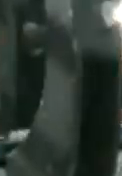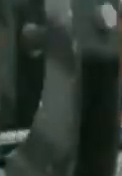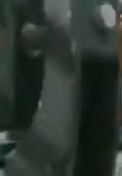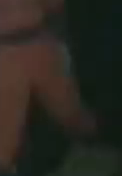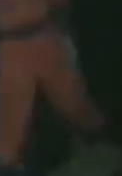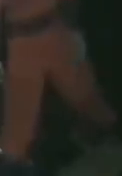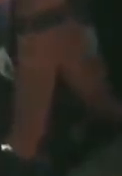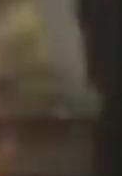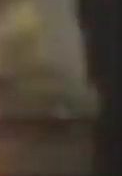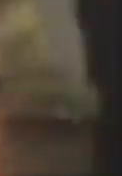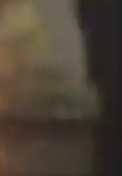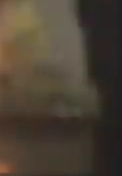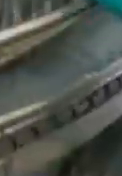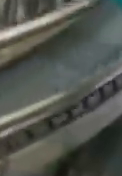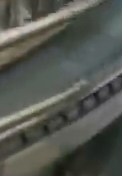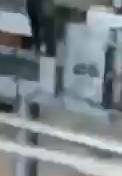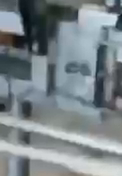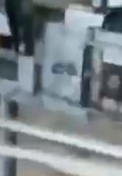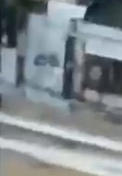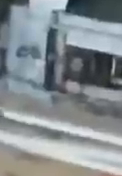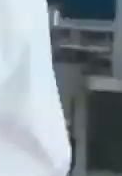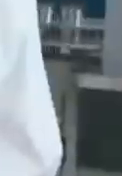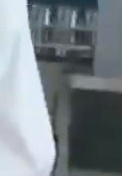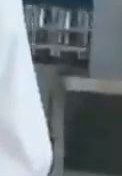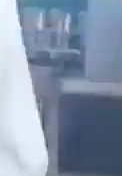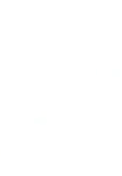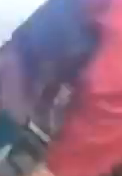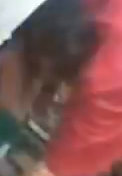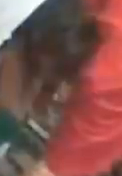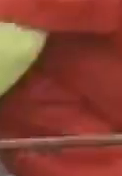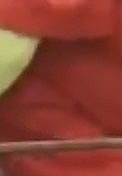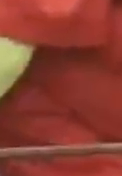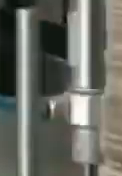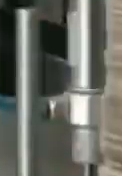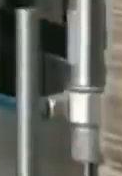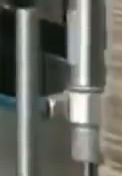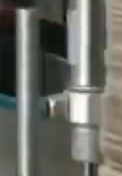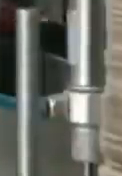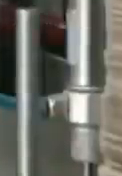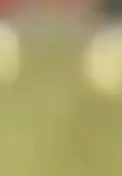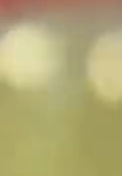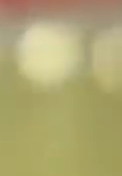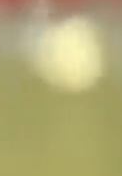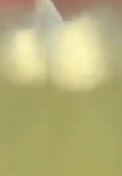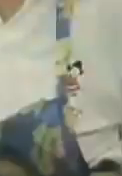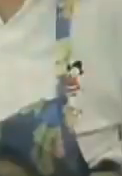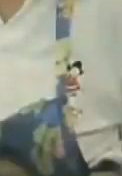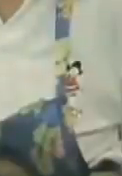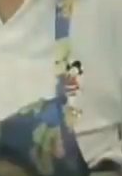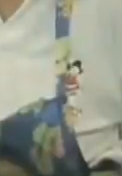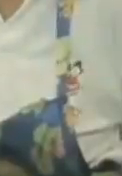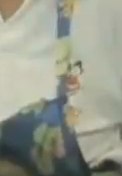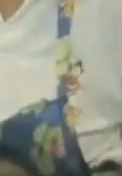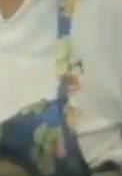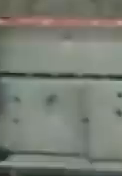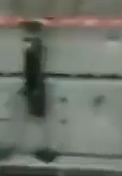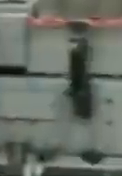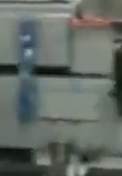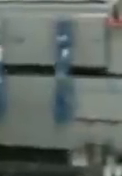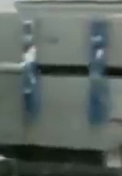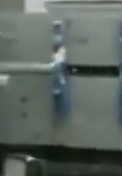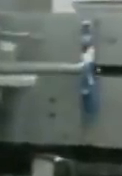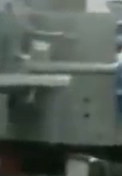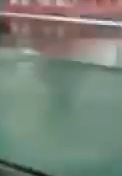objetivo principal impulsar la producción de todo el aparato económico venezolano en materia de abastecimiento, comercialización